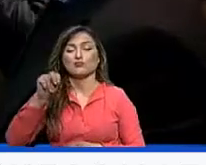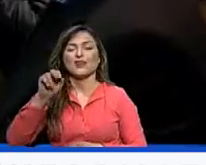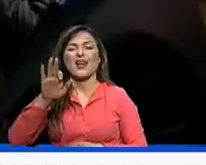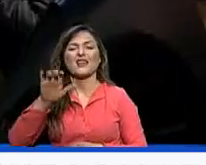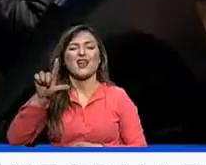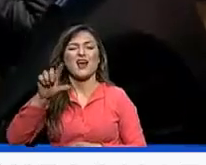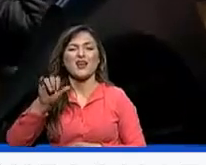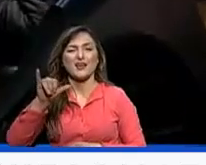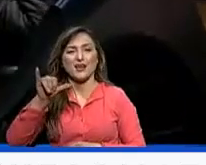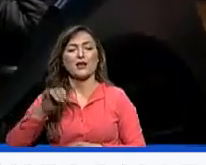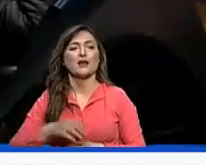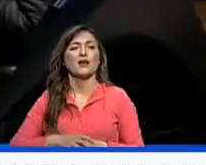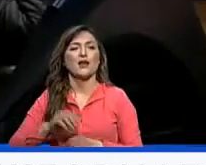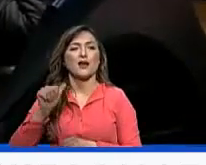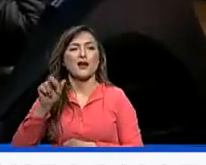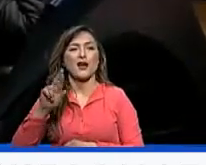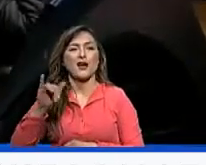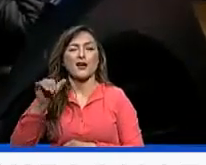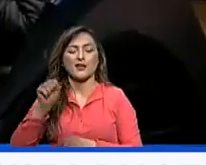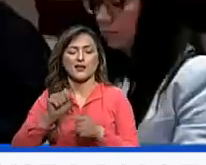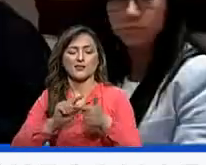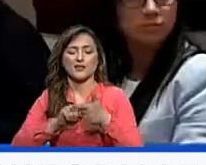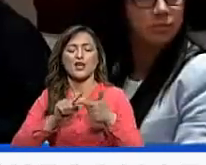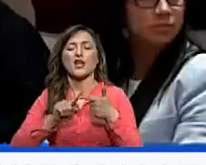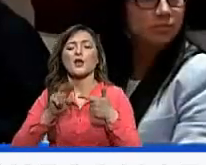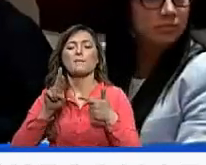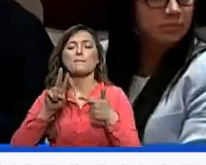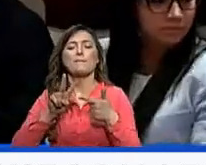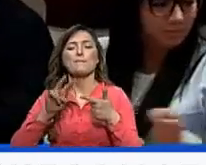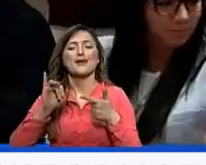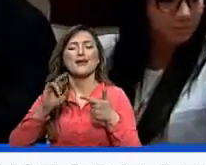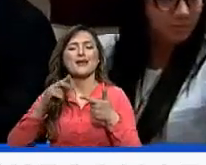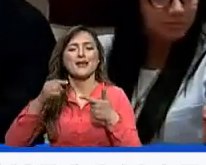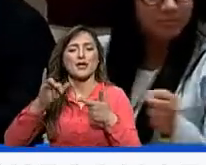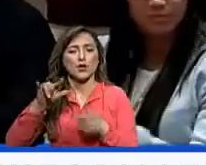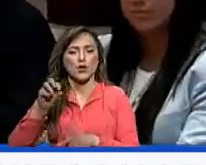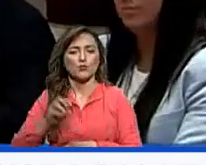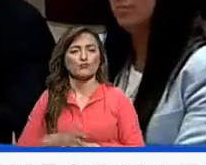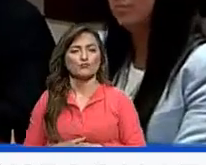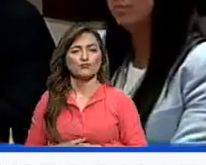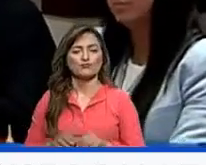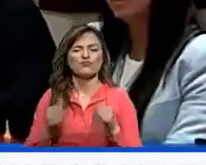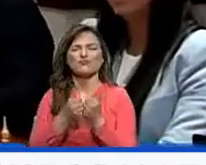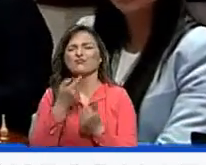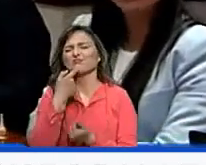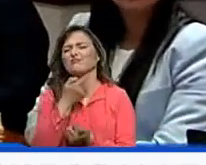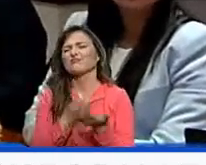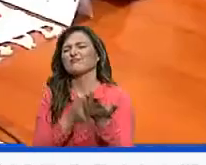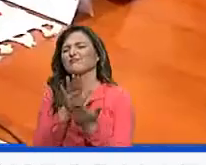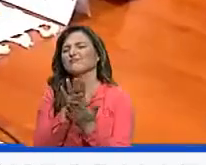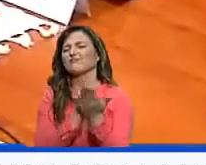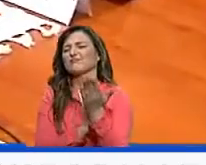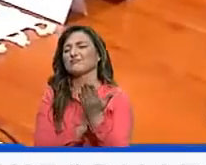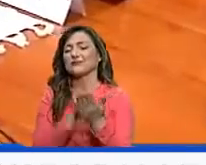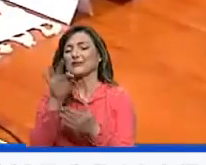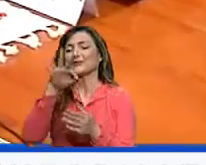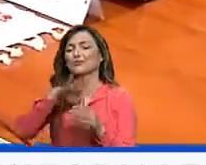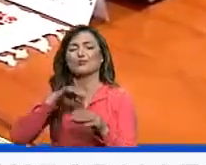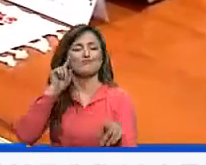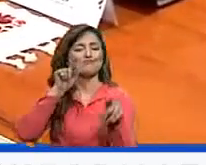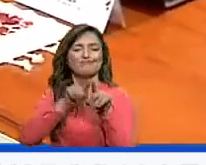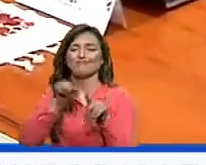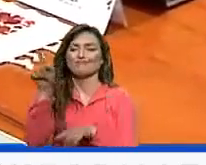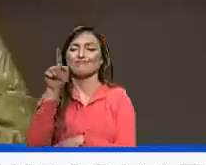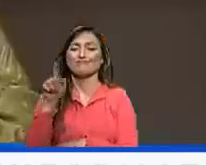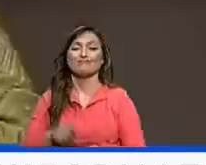también de Virgilio Saquicel. Escuchemos lo que dijeron los asambleístas respecto de este primer proyecto del Ejecutivo que no logra los acuerdos aquí en